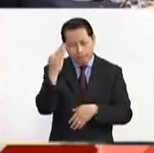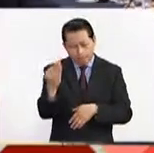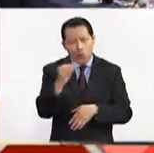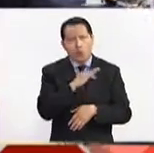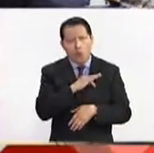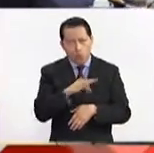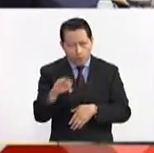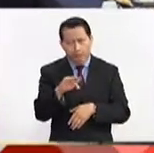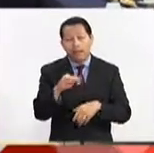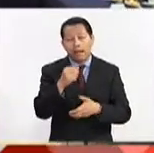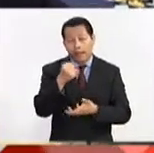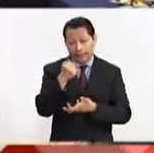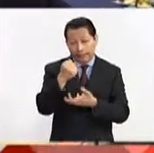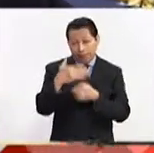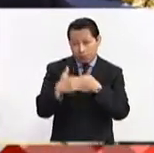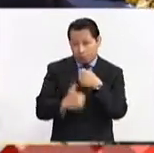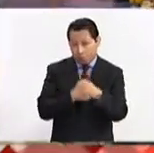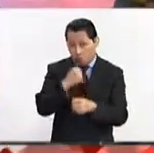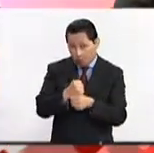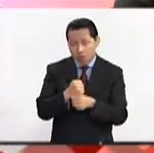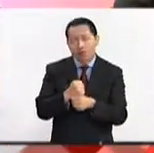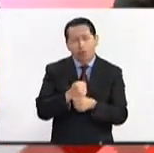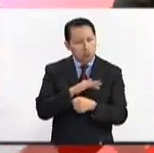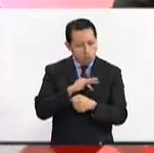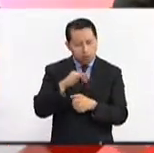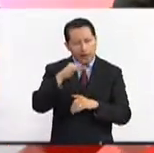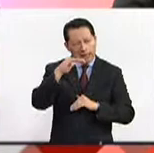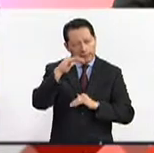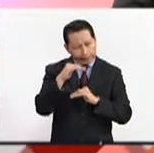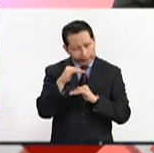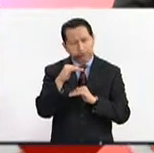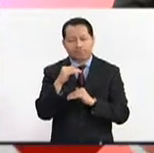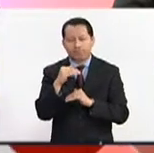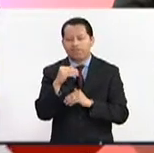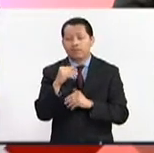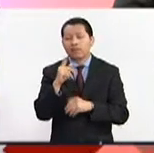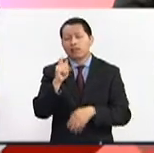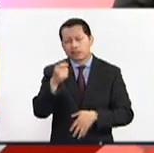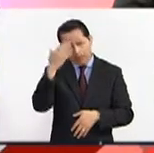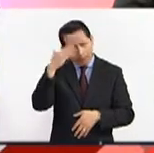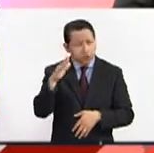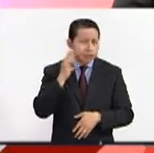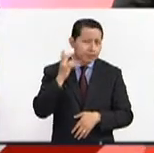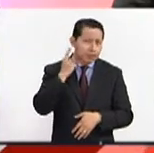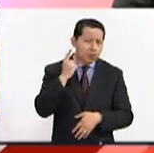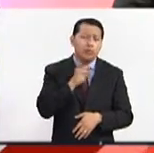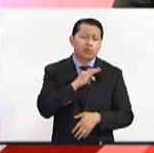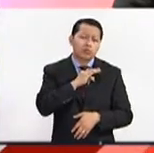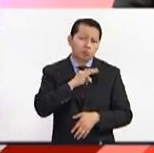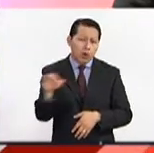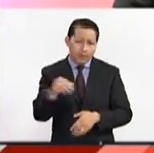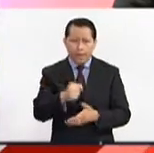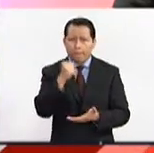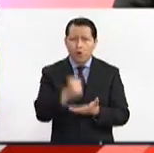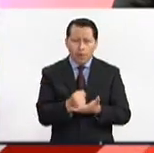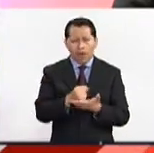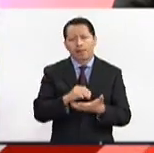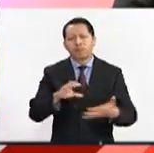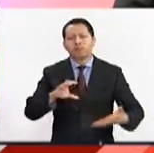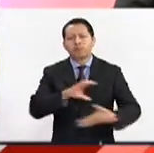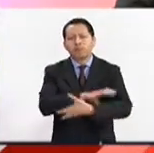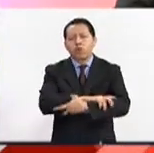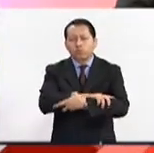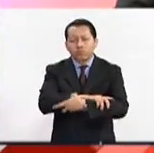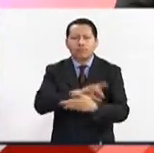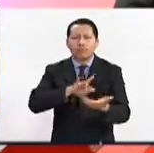en el presupuesto económico del siguiente año. Estamos ciertos de que habrá solidaridad en la Cámara de Diputados para que la reconstrucción sea